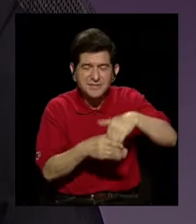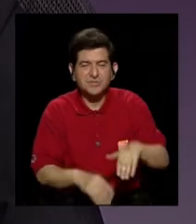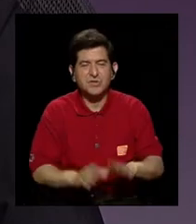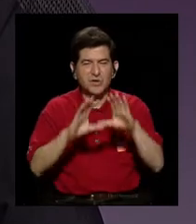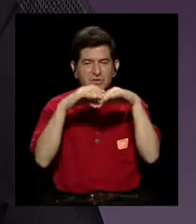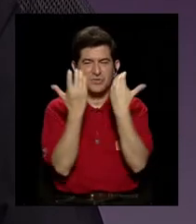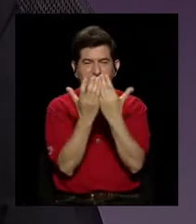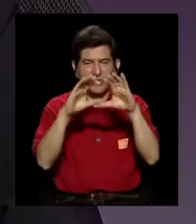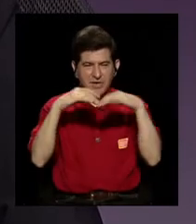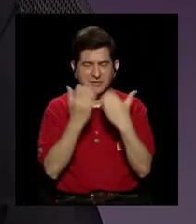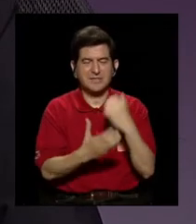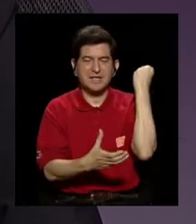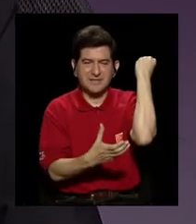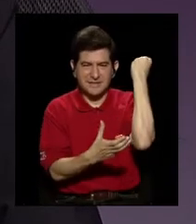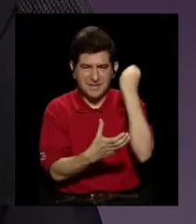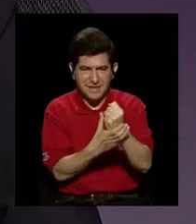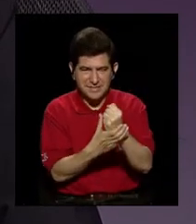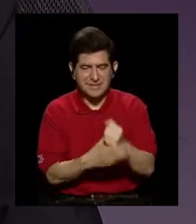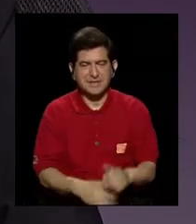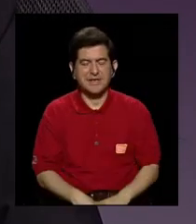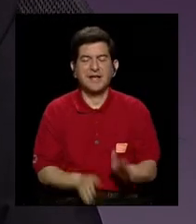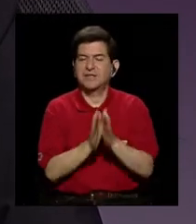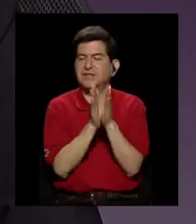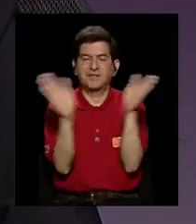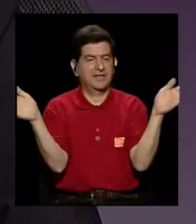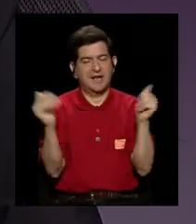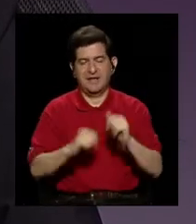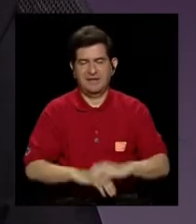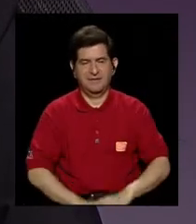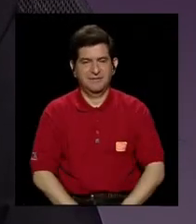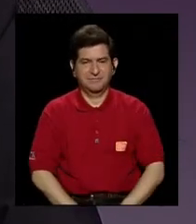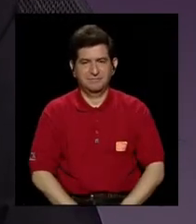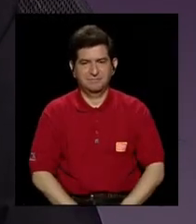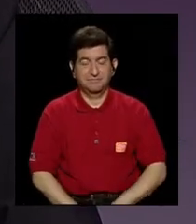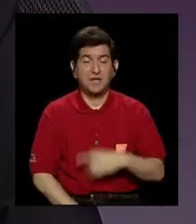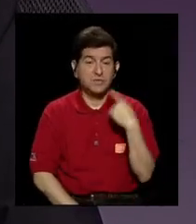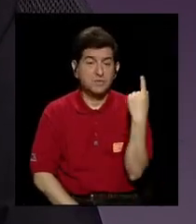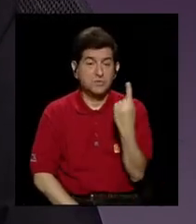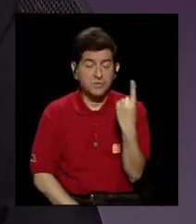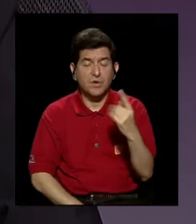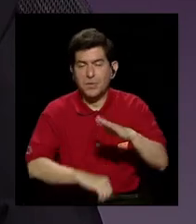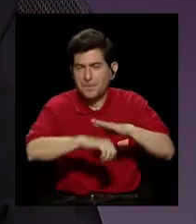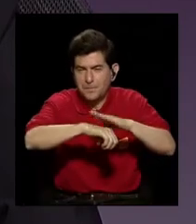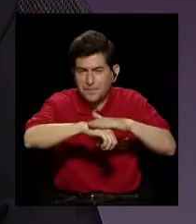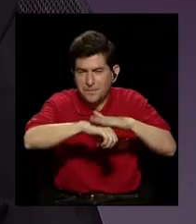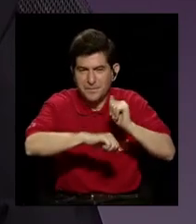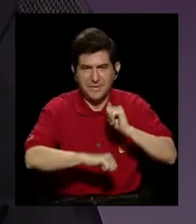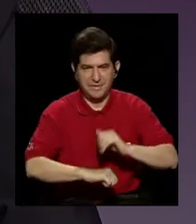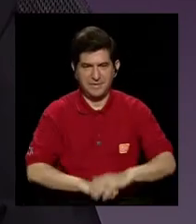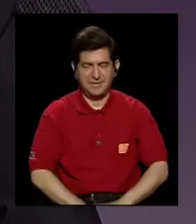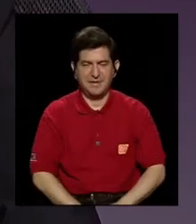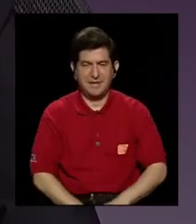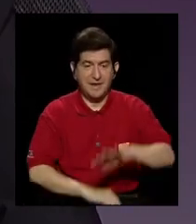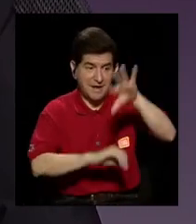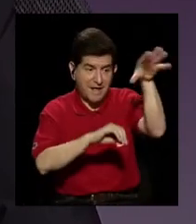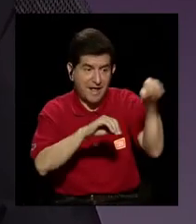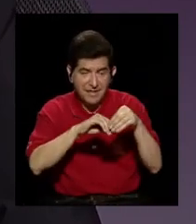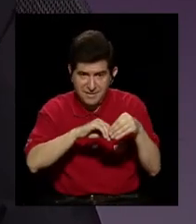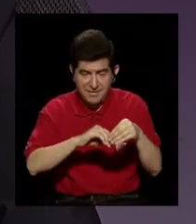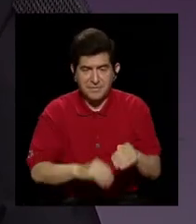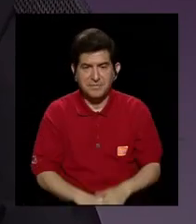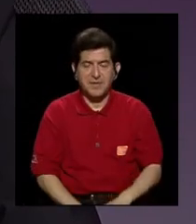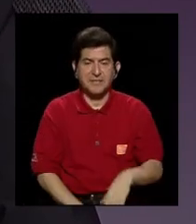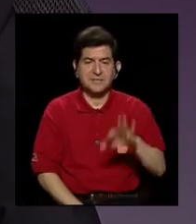categoría del homicidio en general. Solamente, y si me lo permiten, además, digamos, de llamar